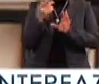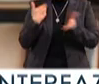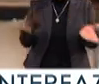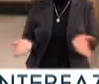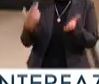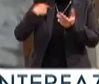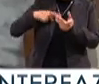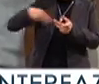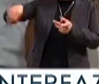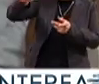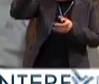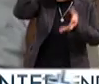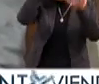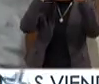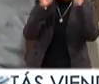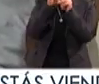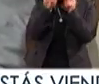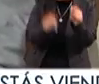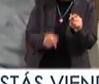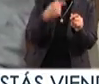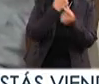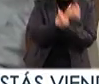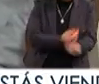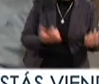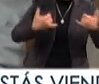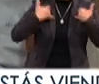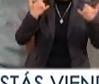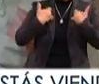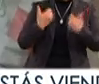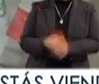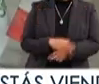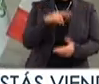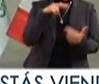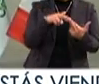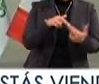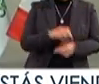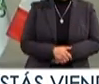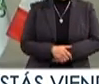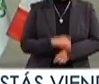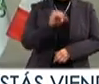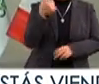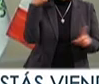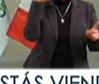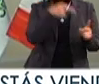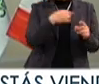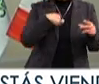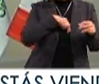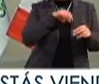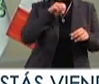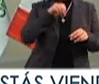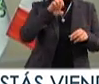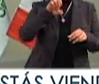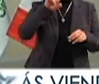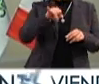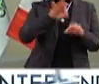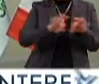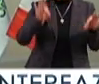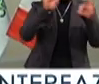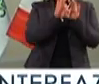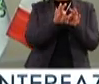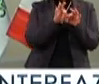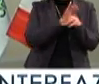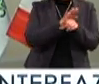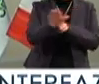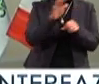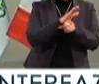ciudadana y de paz en los niños y jóvenes de nuestra región? Es otro de objetivos que trabajamos hoy de forma importante. Y